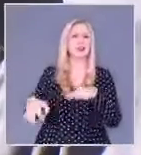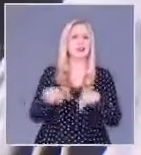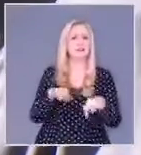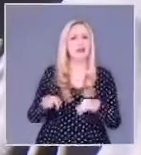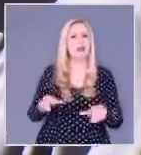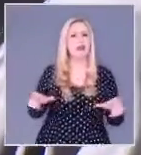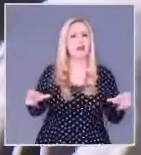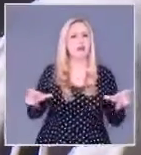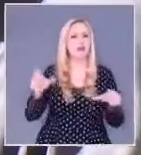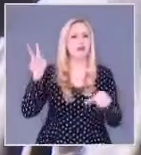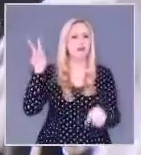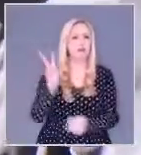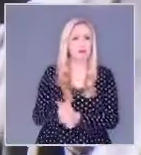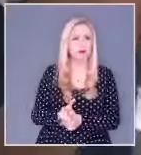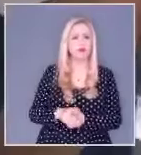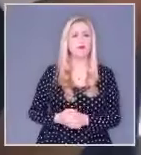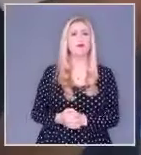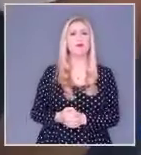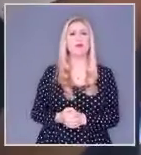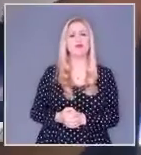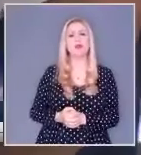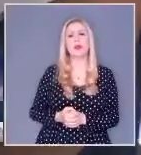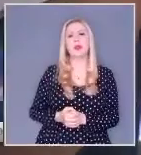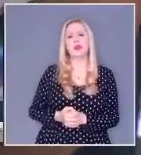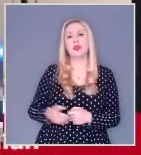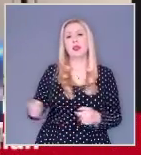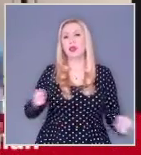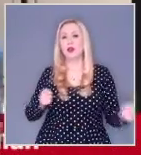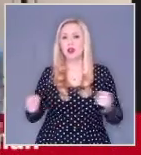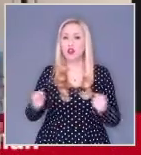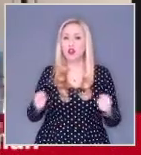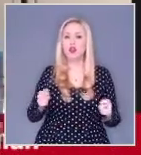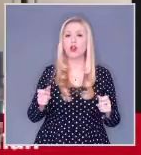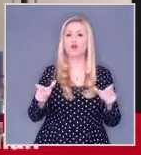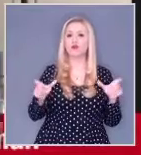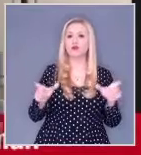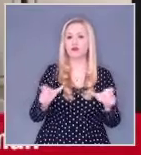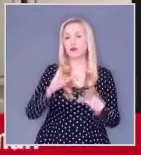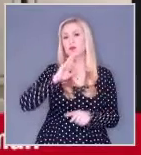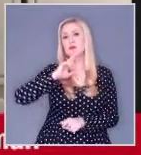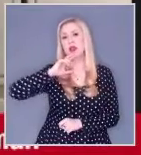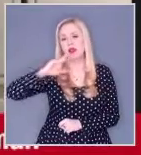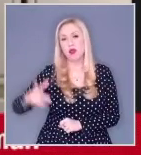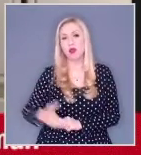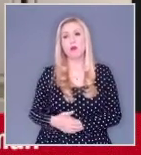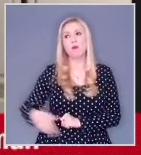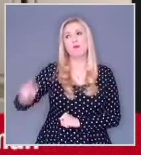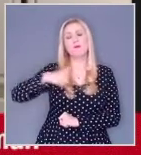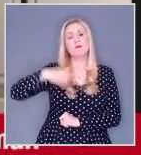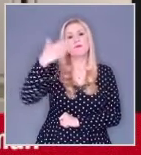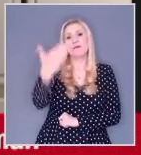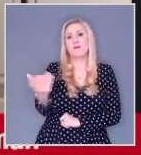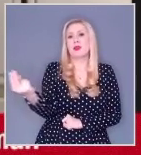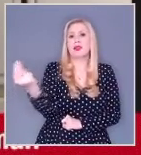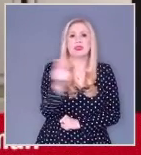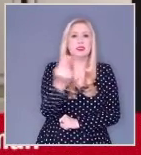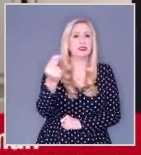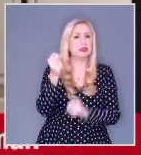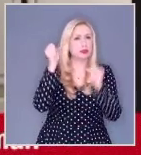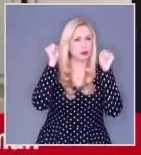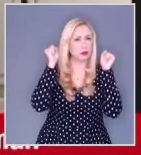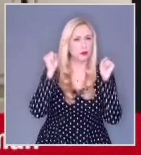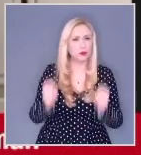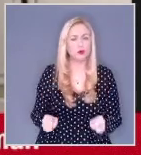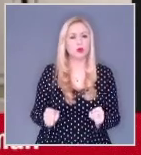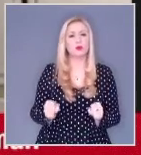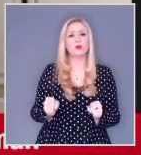par de que buscan construir seguridad y confianza en la sociedad. Hemos planteado la necesidad de asegurar que nuestros policías